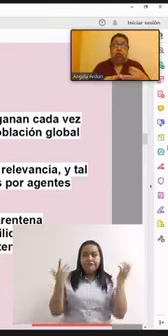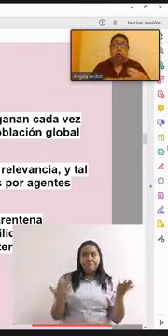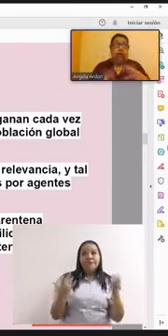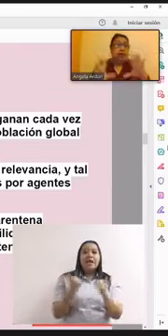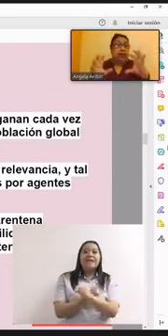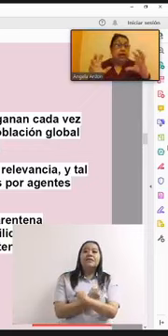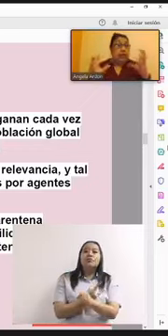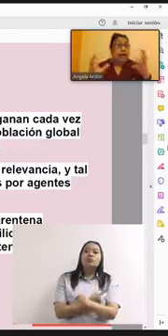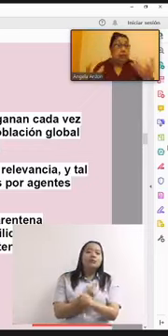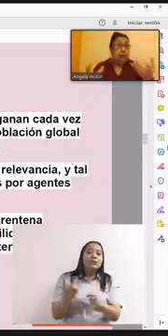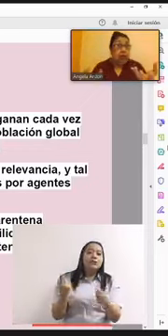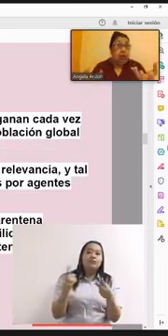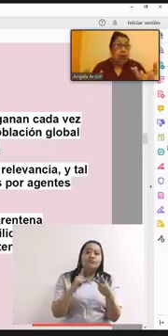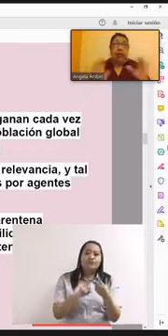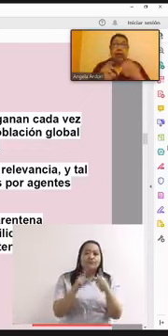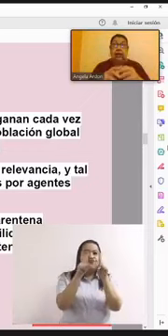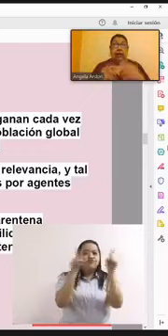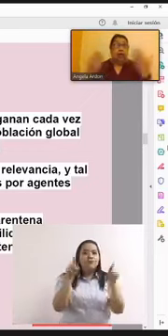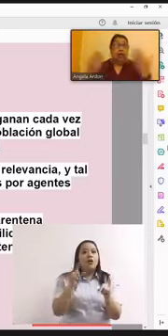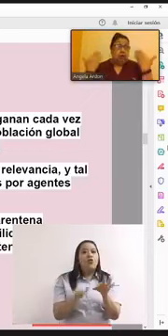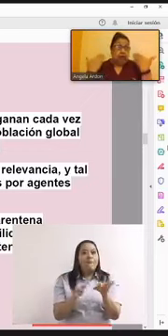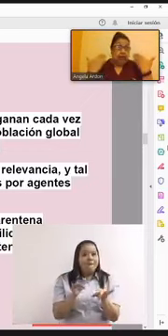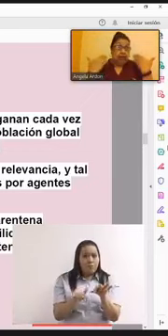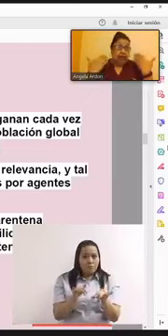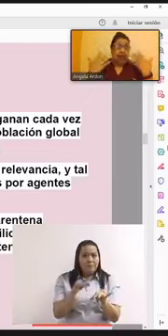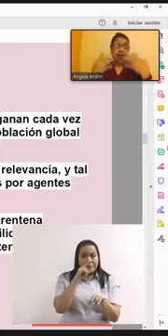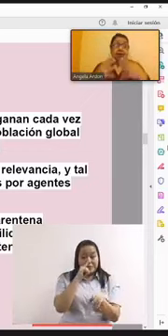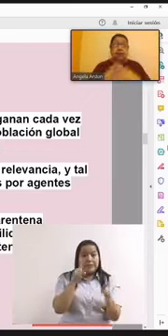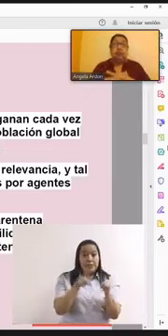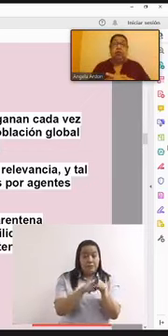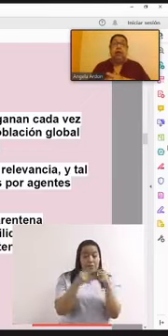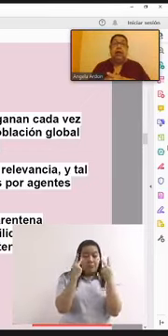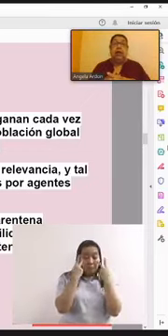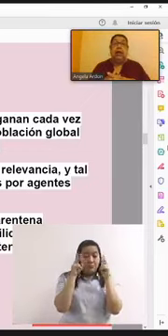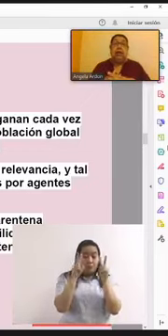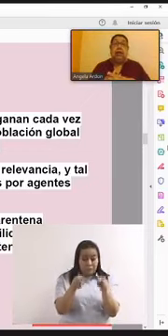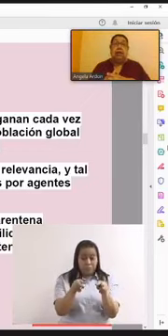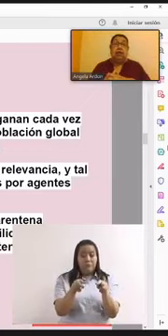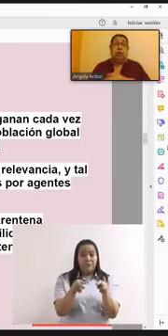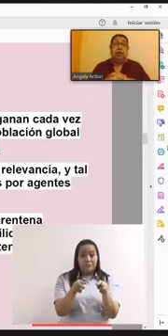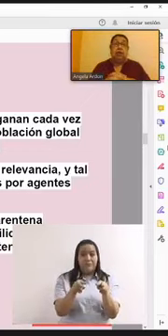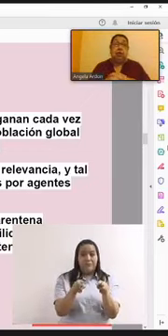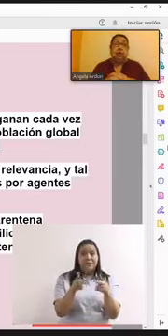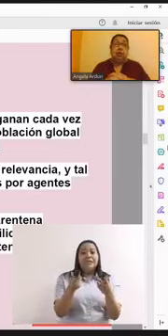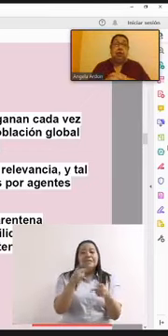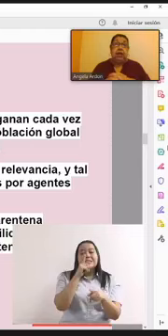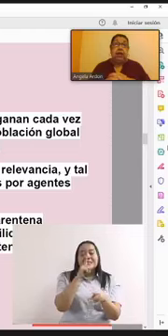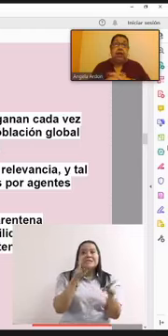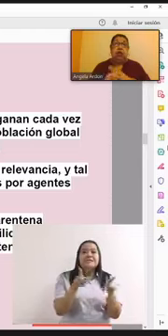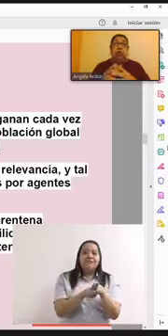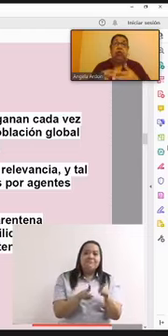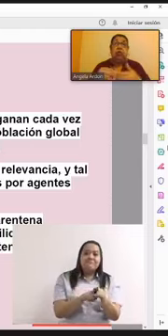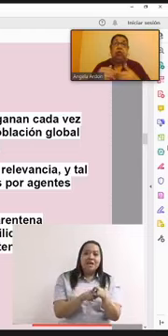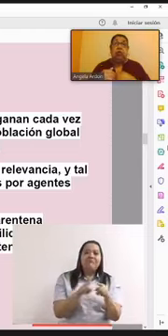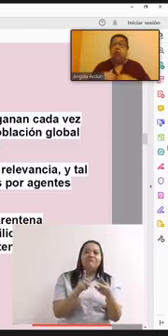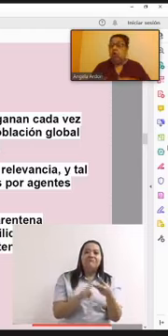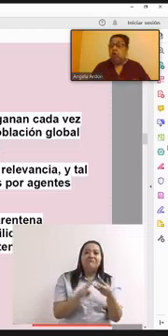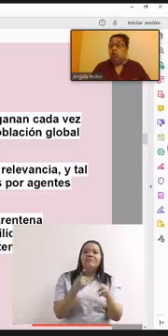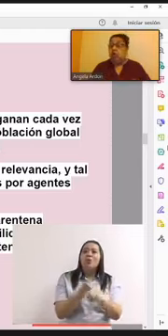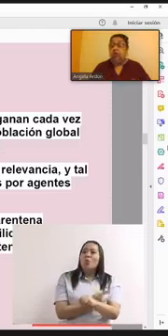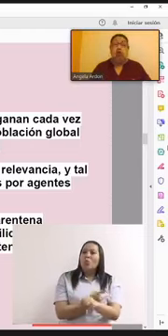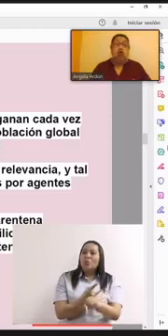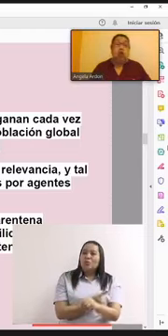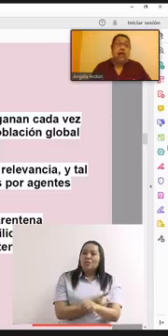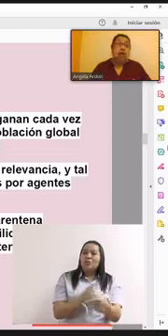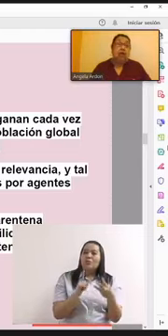mucho lo que es las computadoras, que también nos afecta también la parte visual, y estamos también usando mucho lo